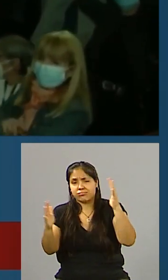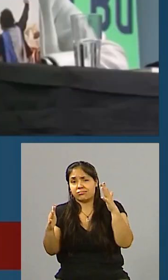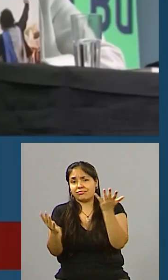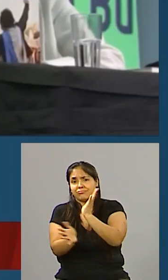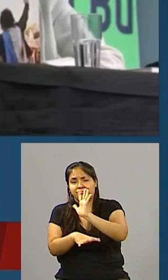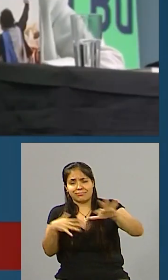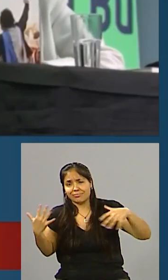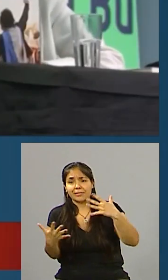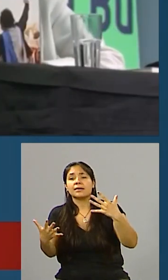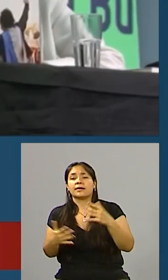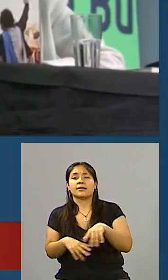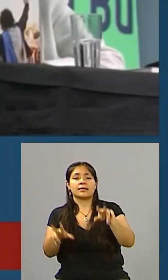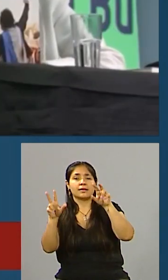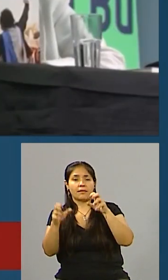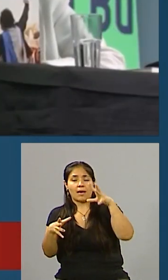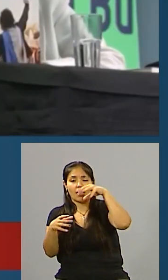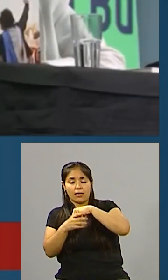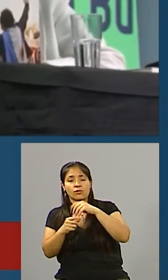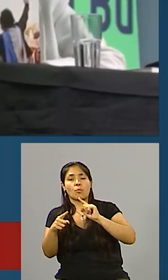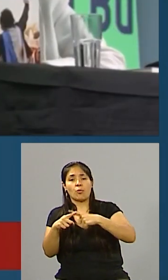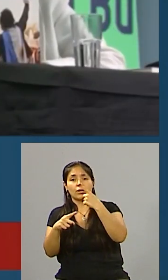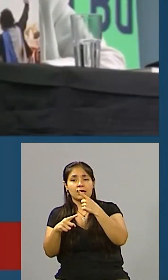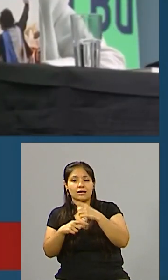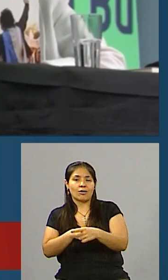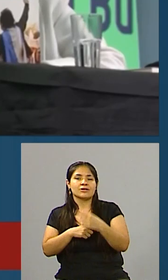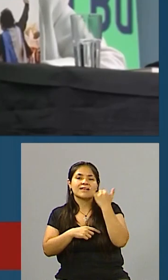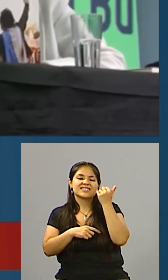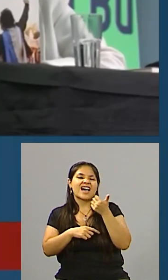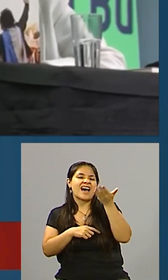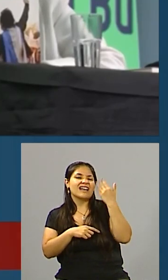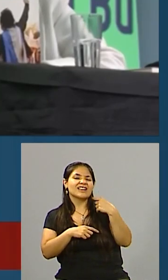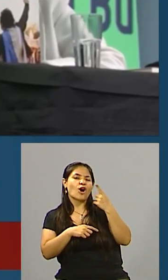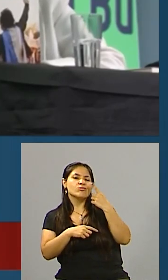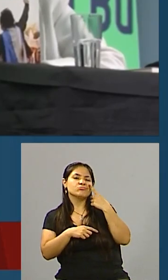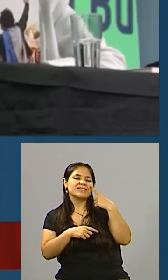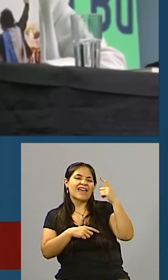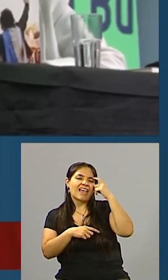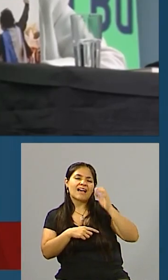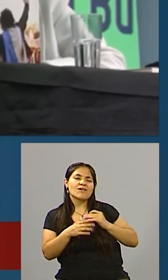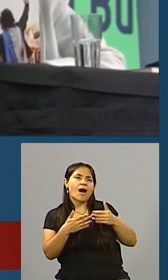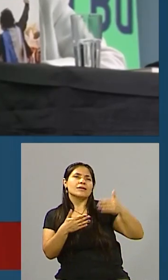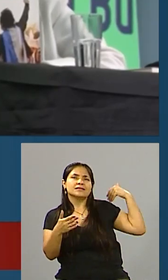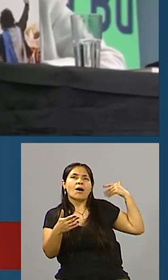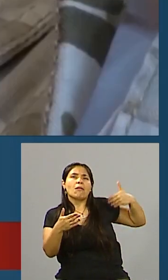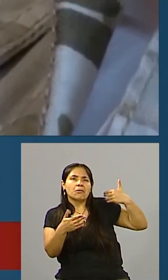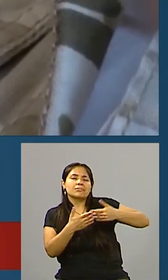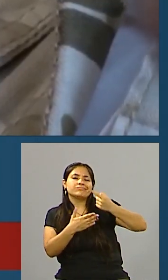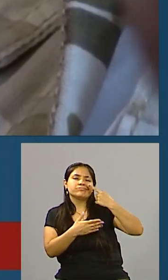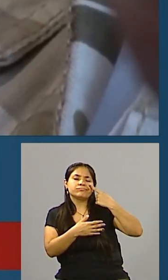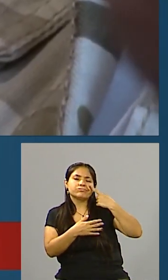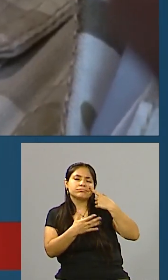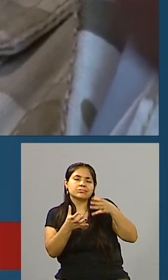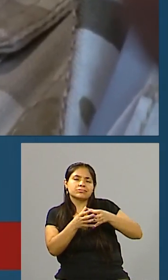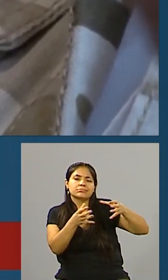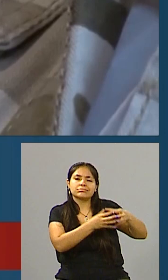a esta implosión en el sistema político de lo conocido, al menos en la última década, sino hacia el interior de cada una de